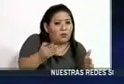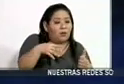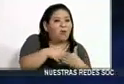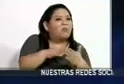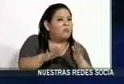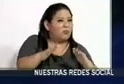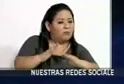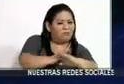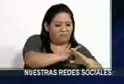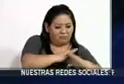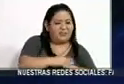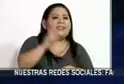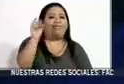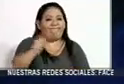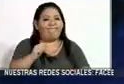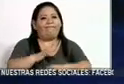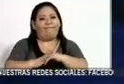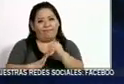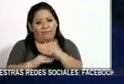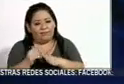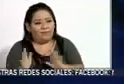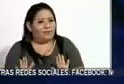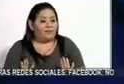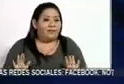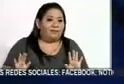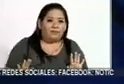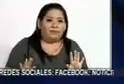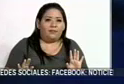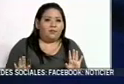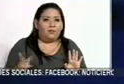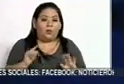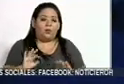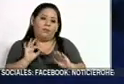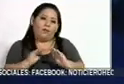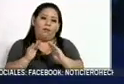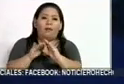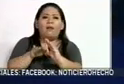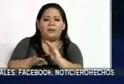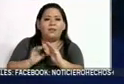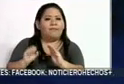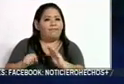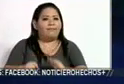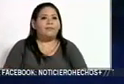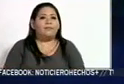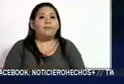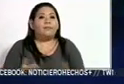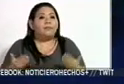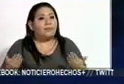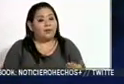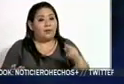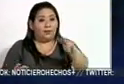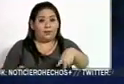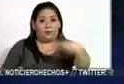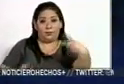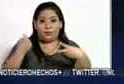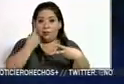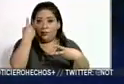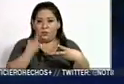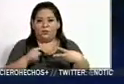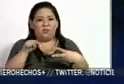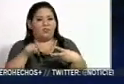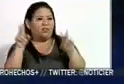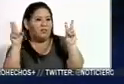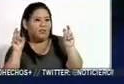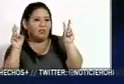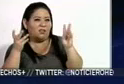Que hay incomodidades, por supuesto, que no es como estar en casa. Por la otra pregunta que me mencionaba sobre